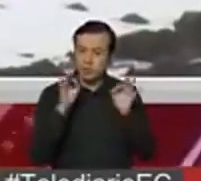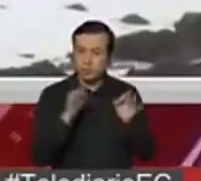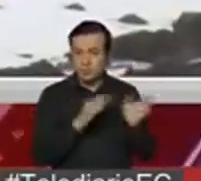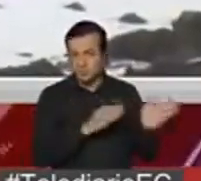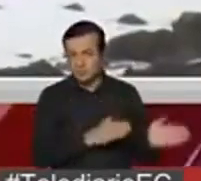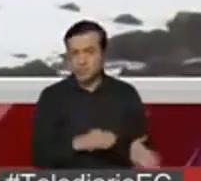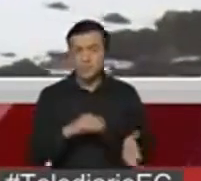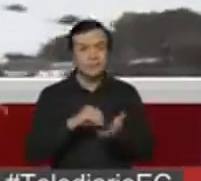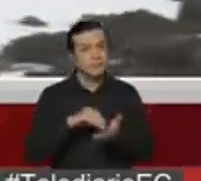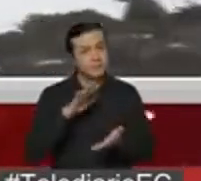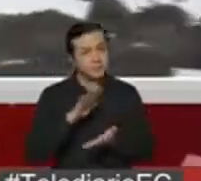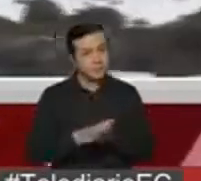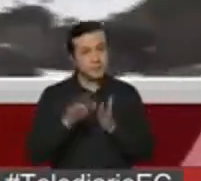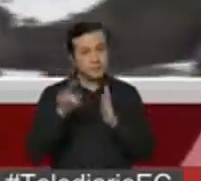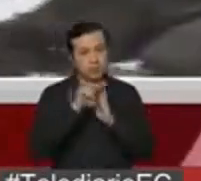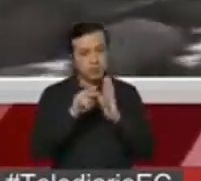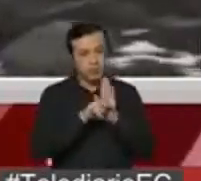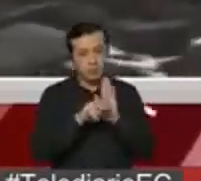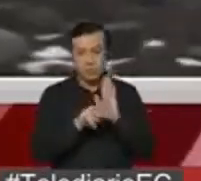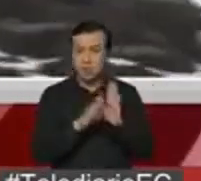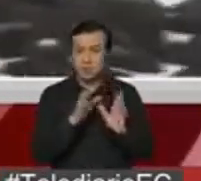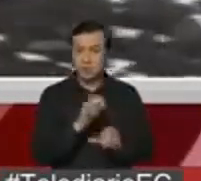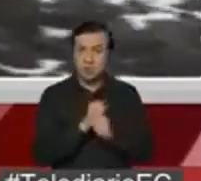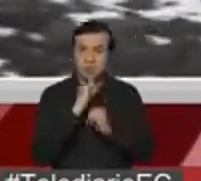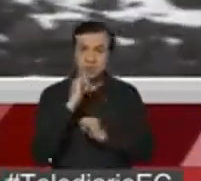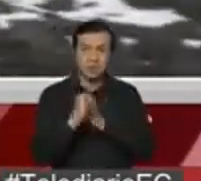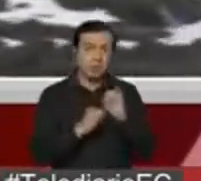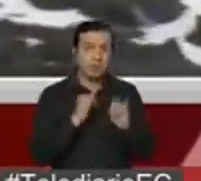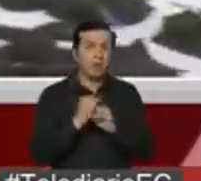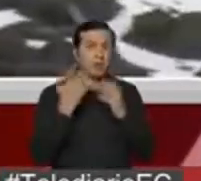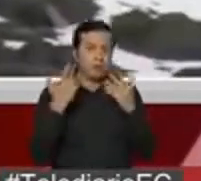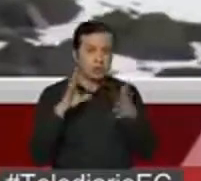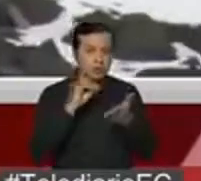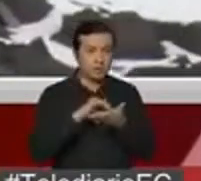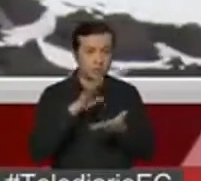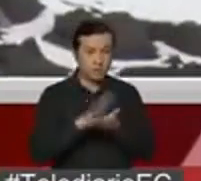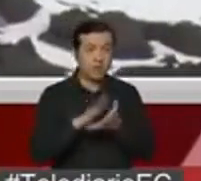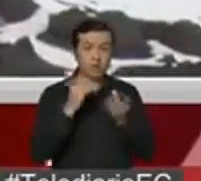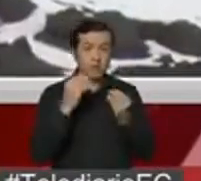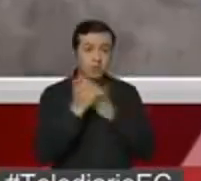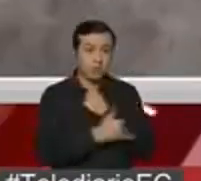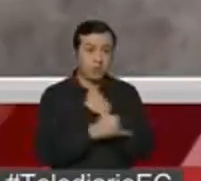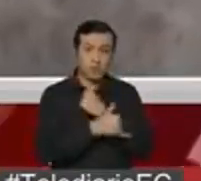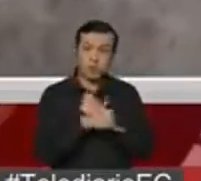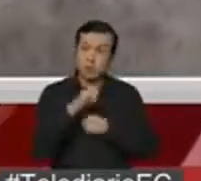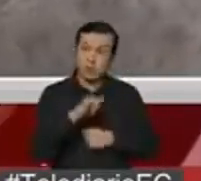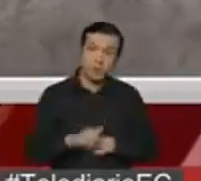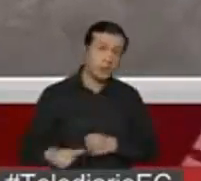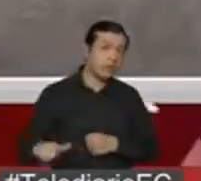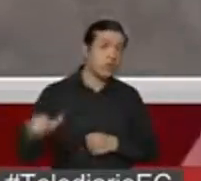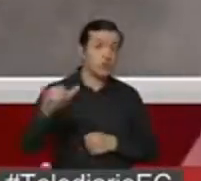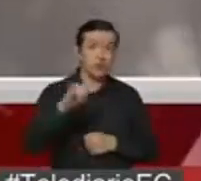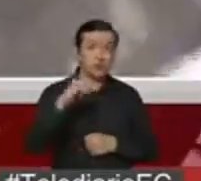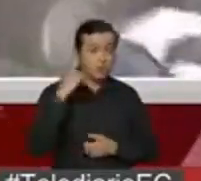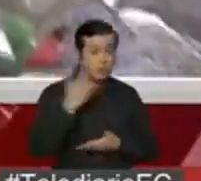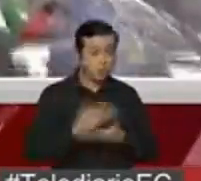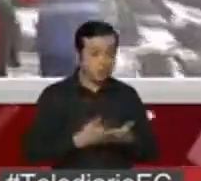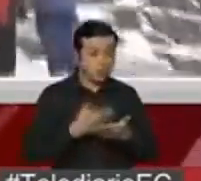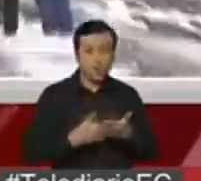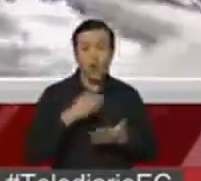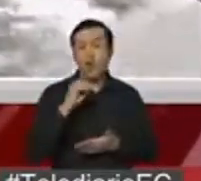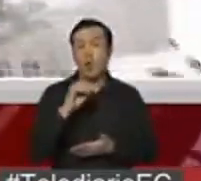que implementen los protocolos de seguridad internacionales que ya están vigentes en muchos países, que hablo de este documento de la